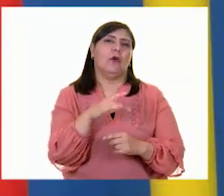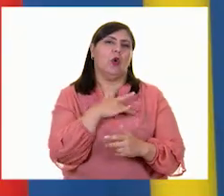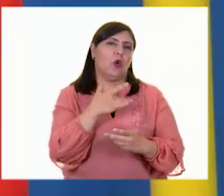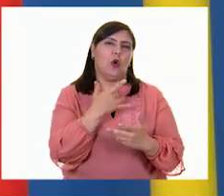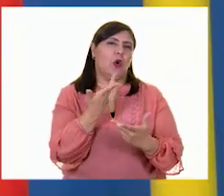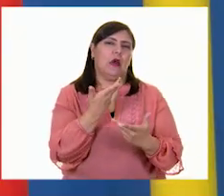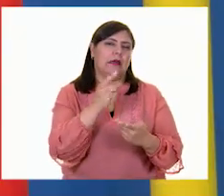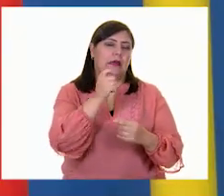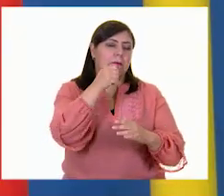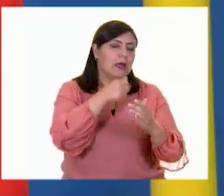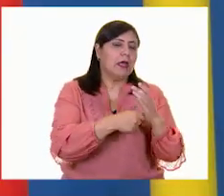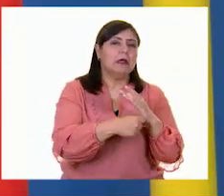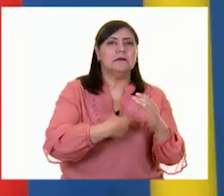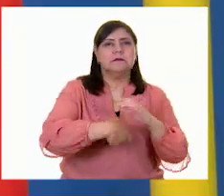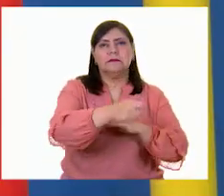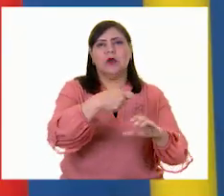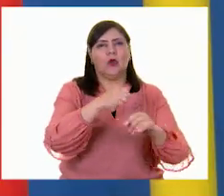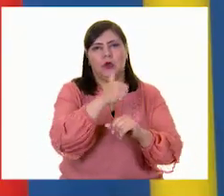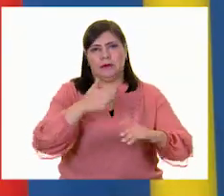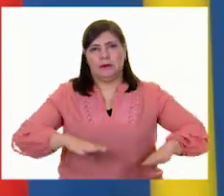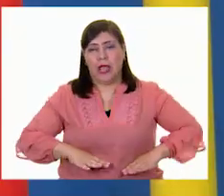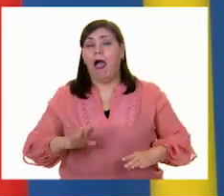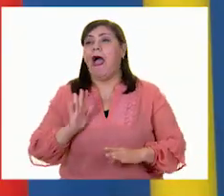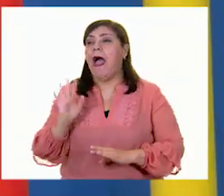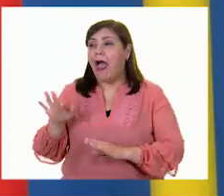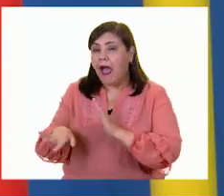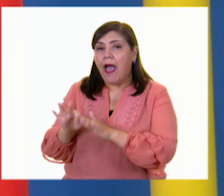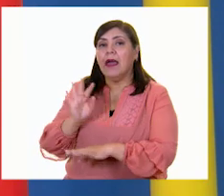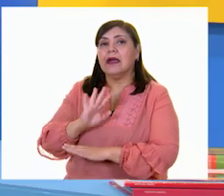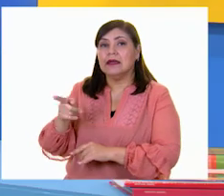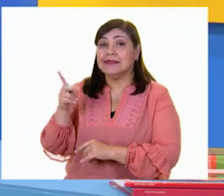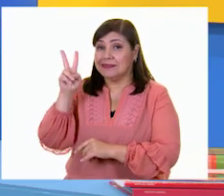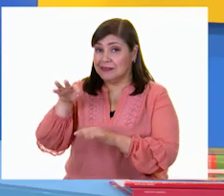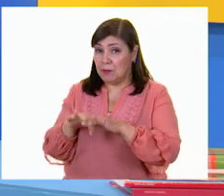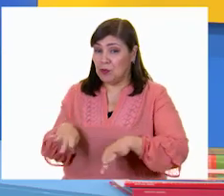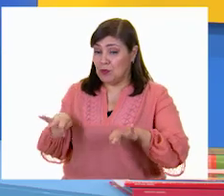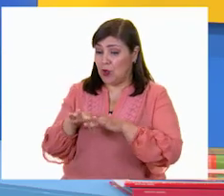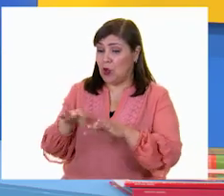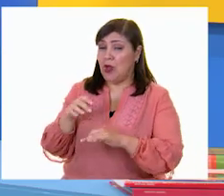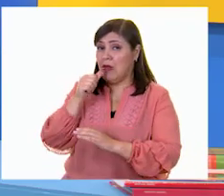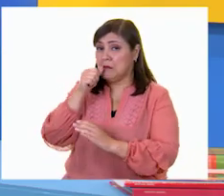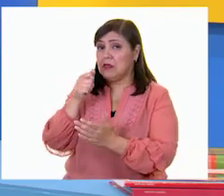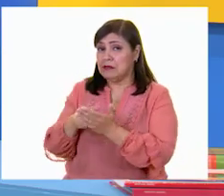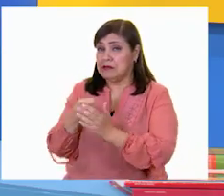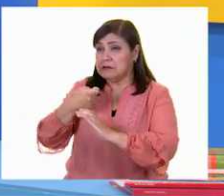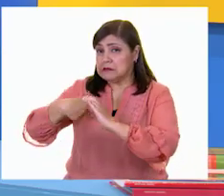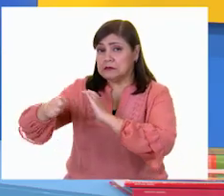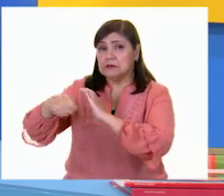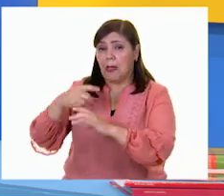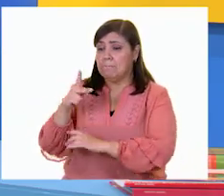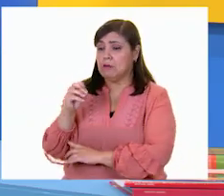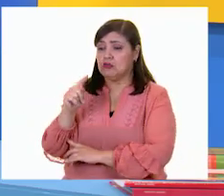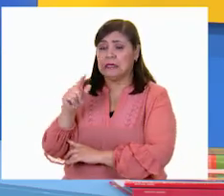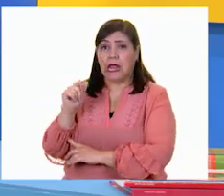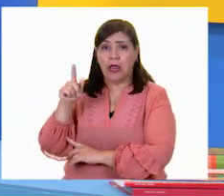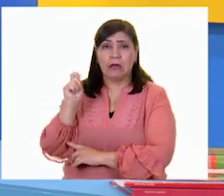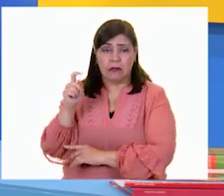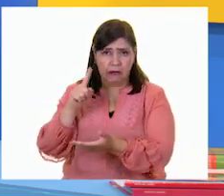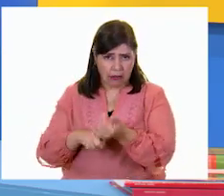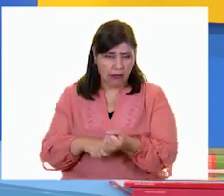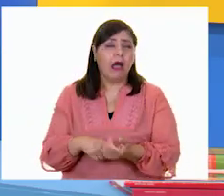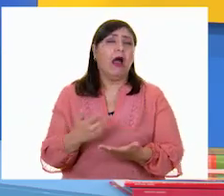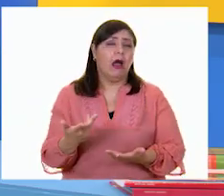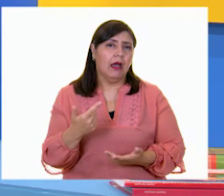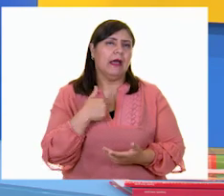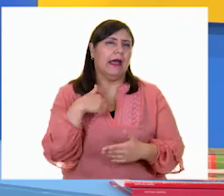comienzo a percatarme de la relevancia del correo postal. Qué bueno, María. Seguiremos profundizando en el asunto en las siguientes